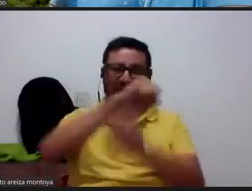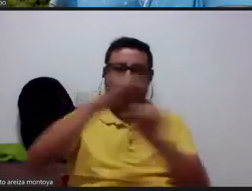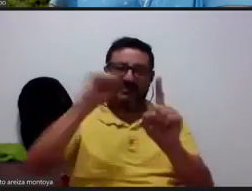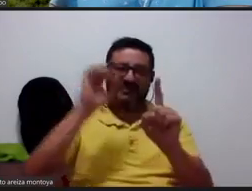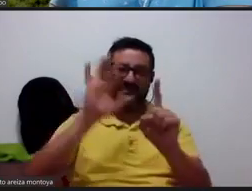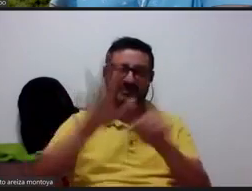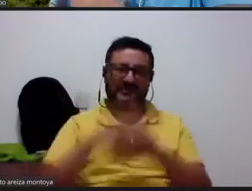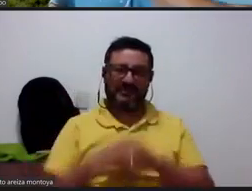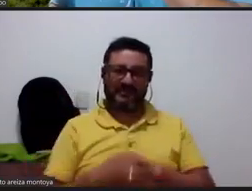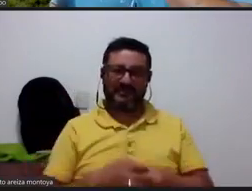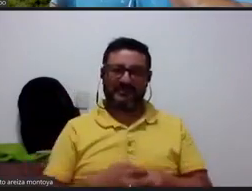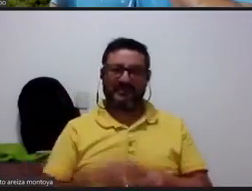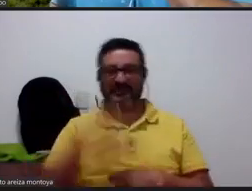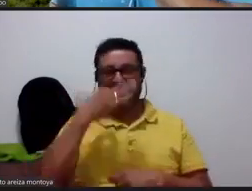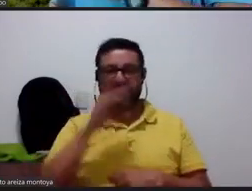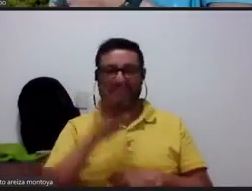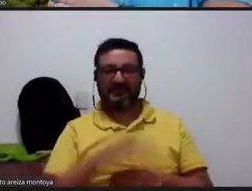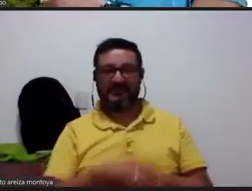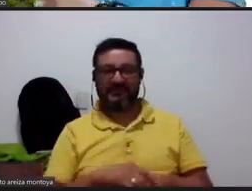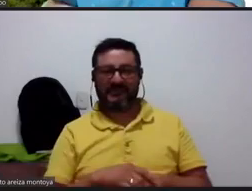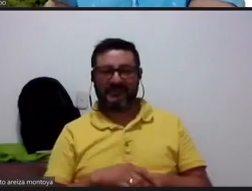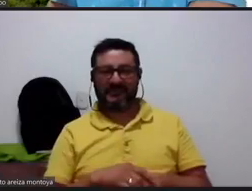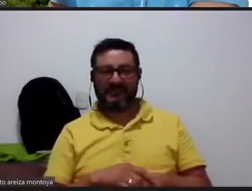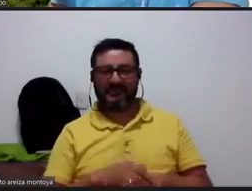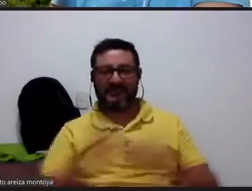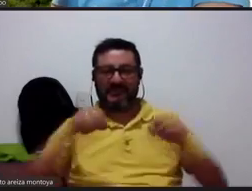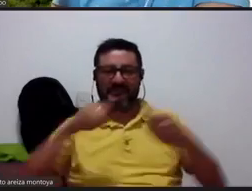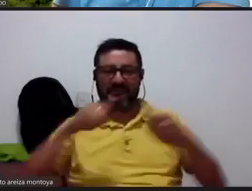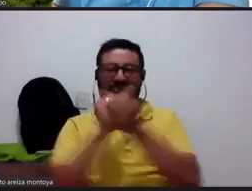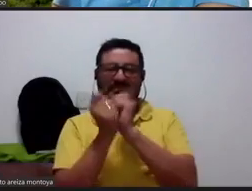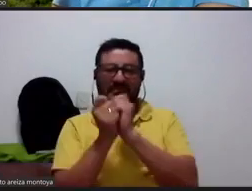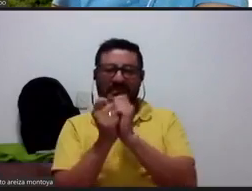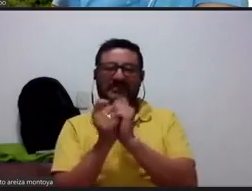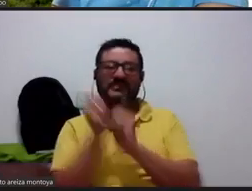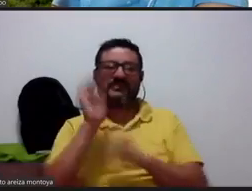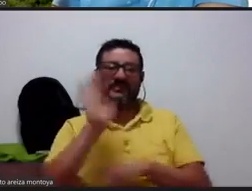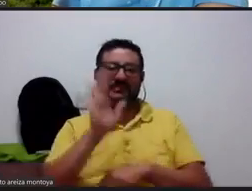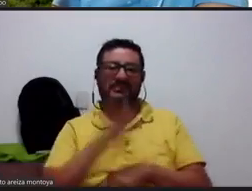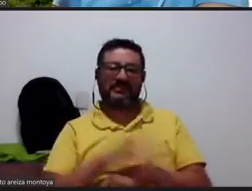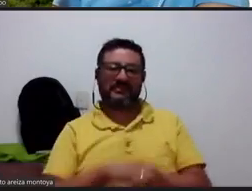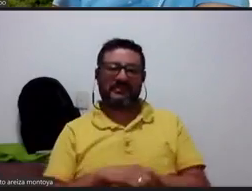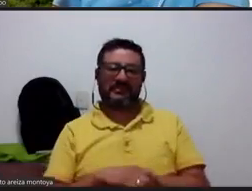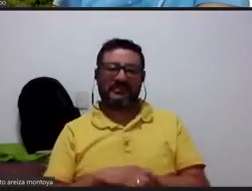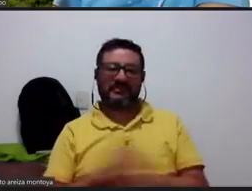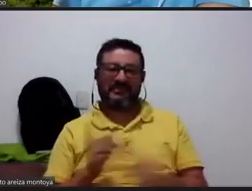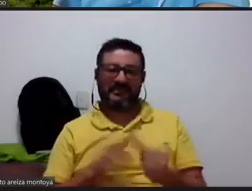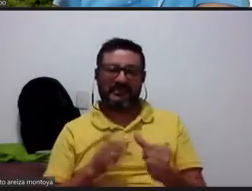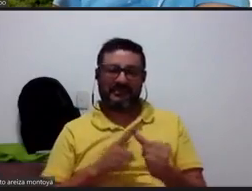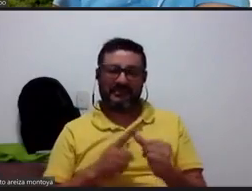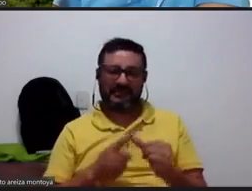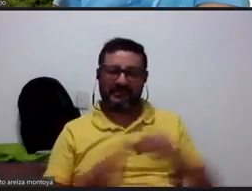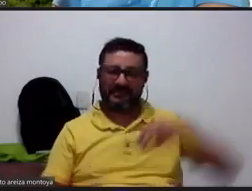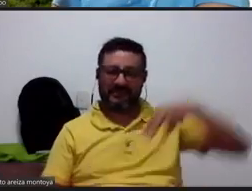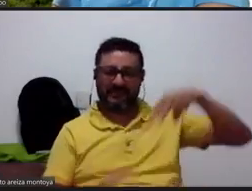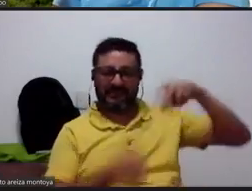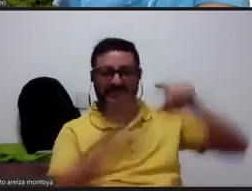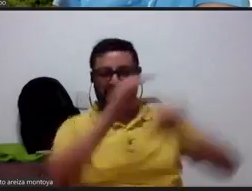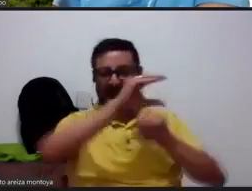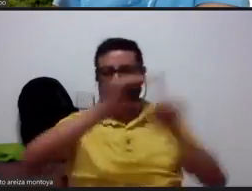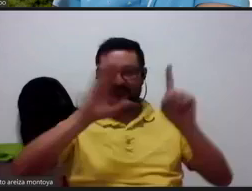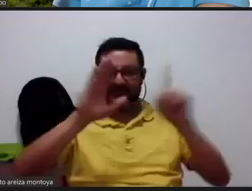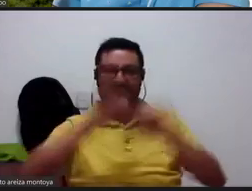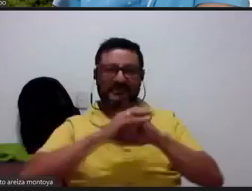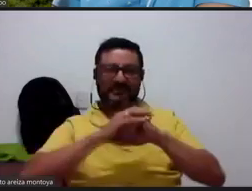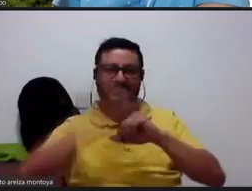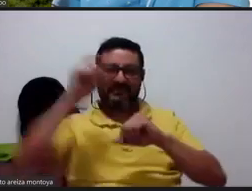que realmente le dejan o pueden cambiar el futuro de un país. La educación, el deporte, la cultura, son sectores